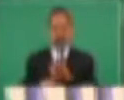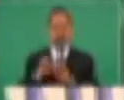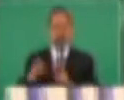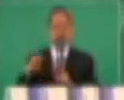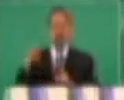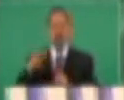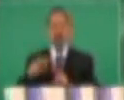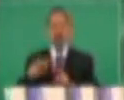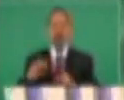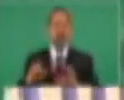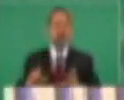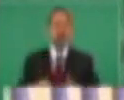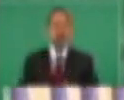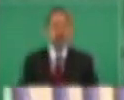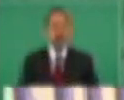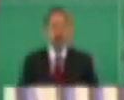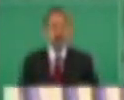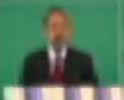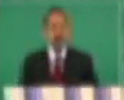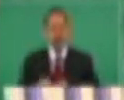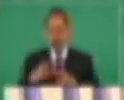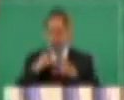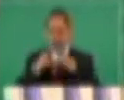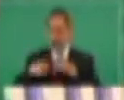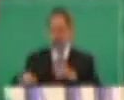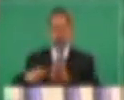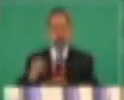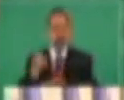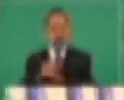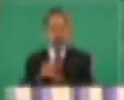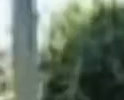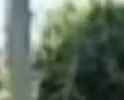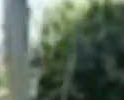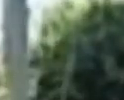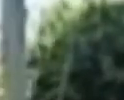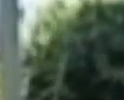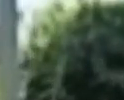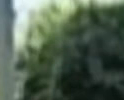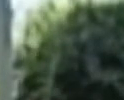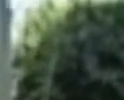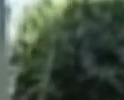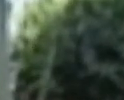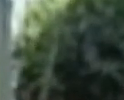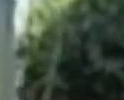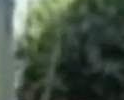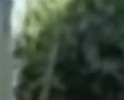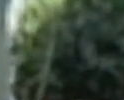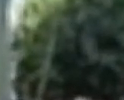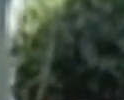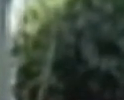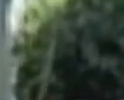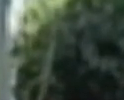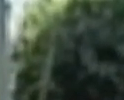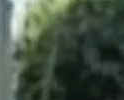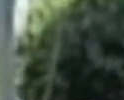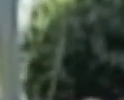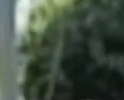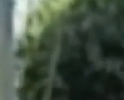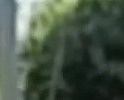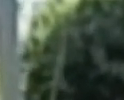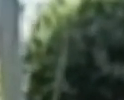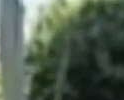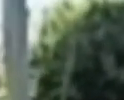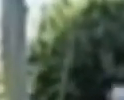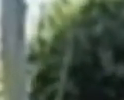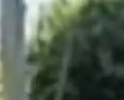opinar sobre sus resoluciones es meterse en la campaña, es meterse en el proceso electoral. Entonces esto, por un lado,